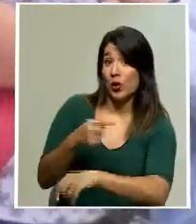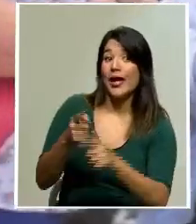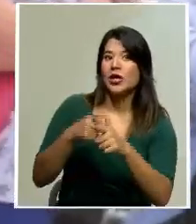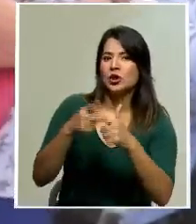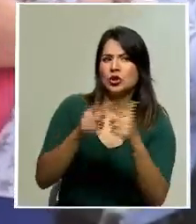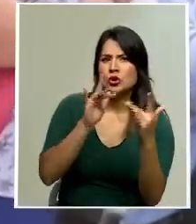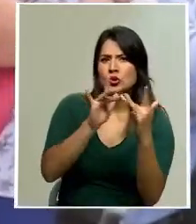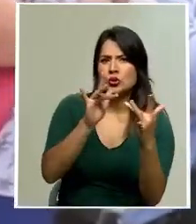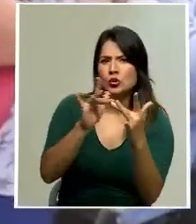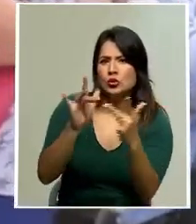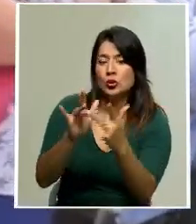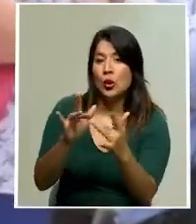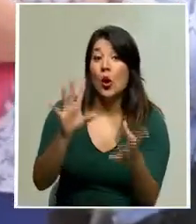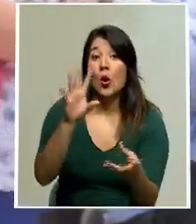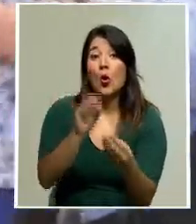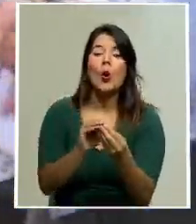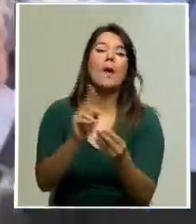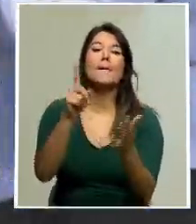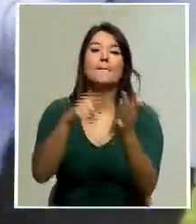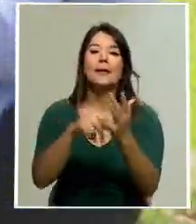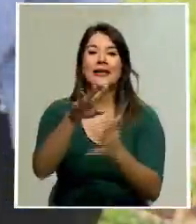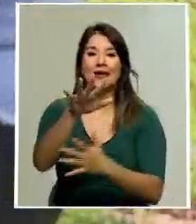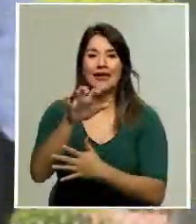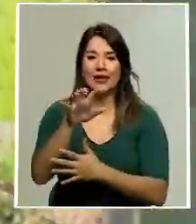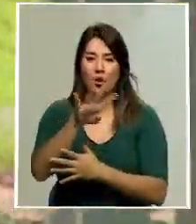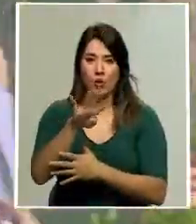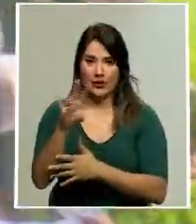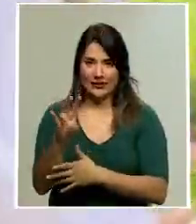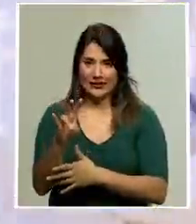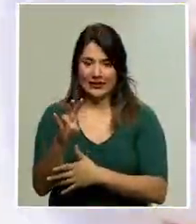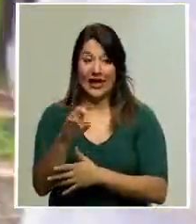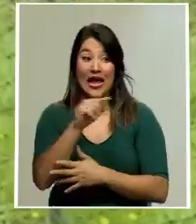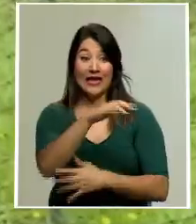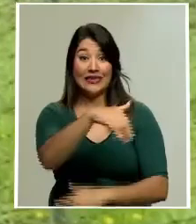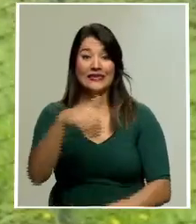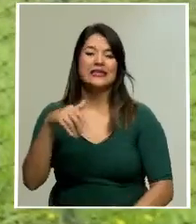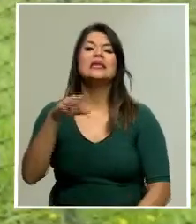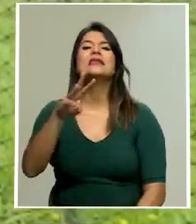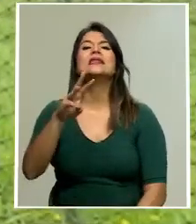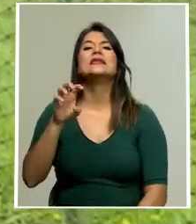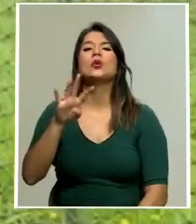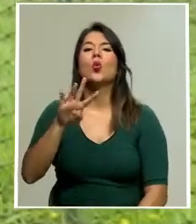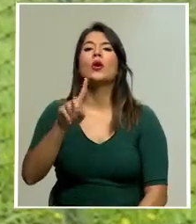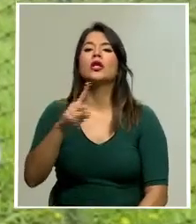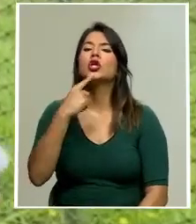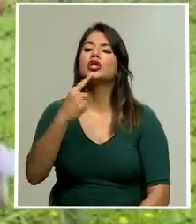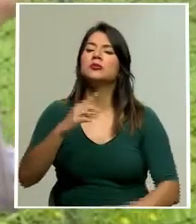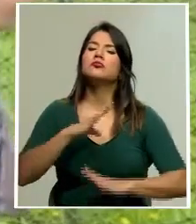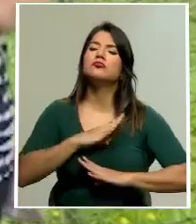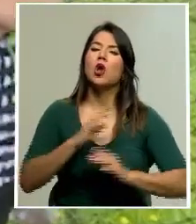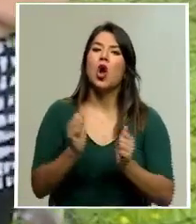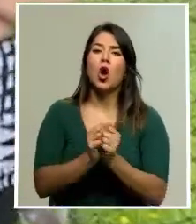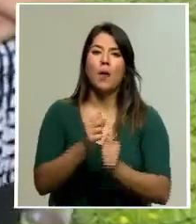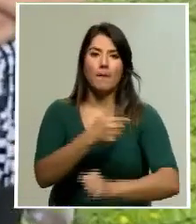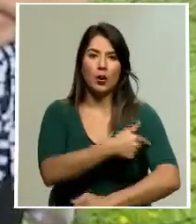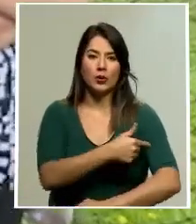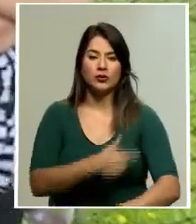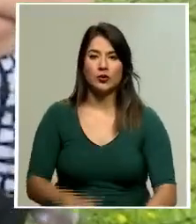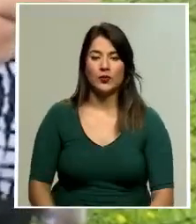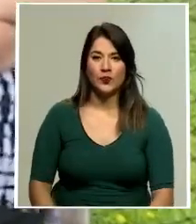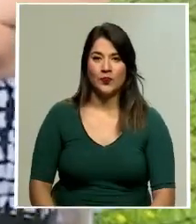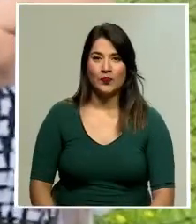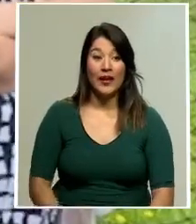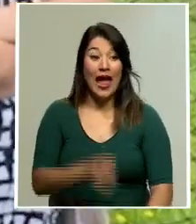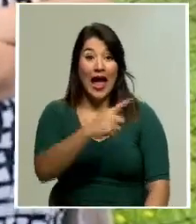fueron 1.547. de las cuales 641 manifestaron estar satisfechas con la vacunación. De